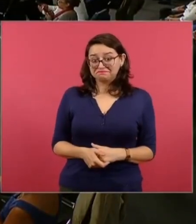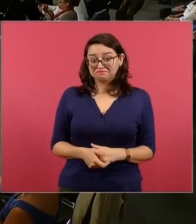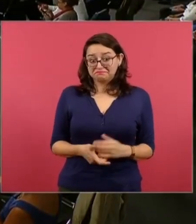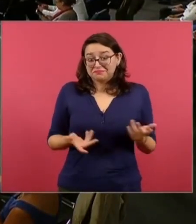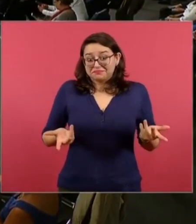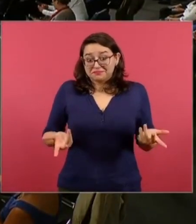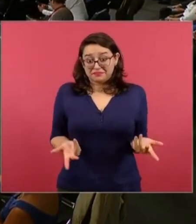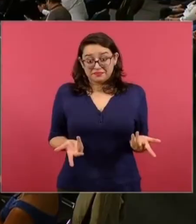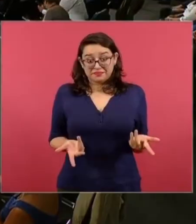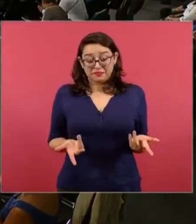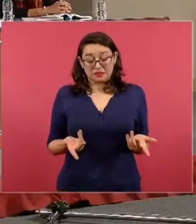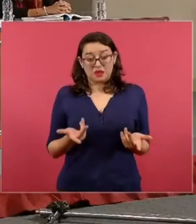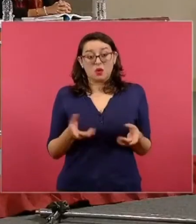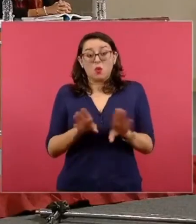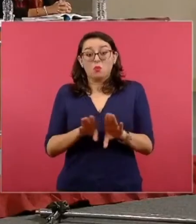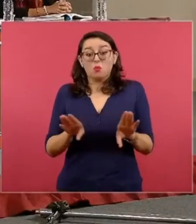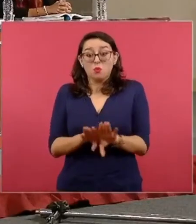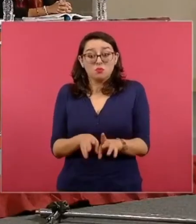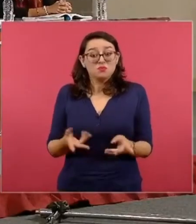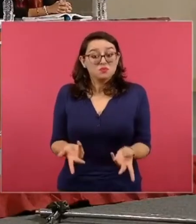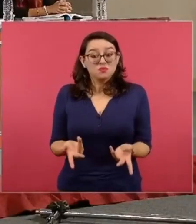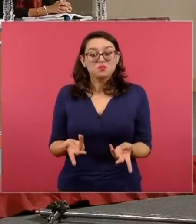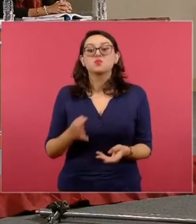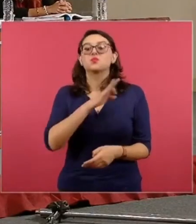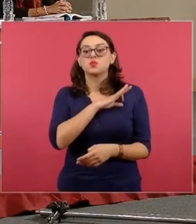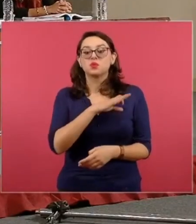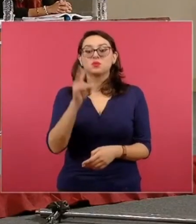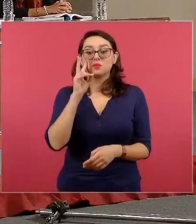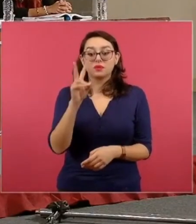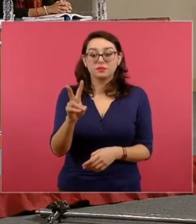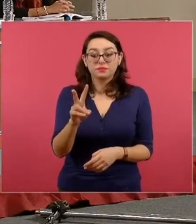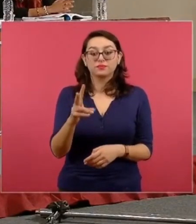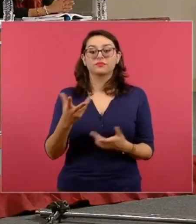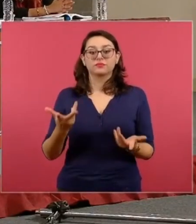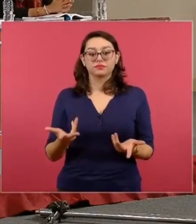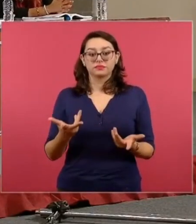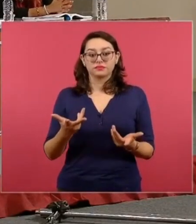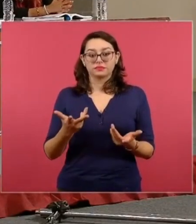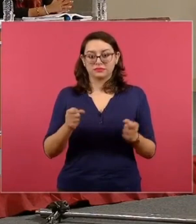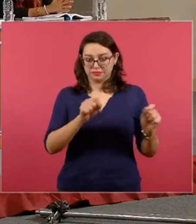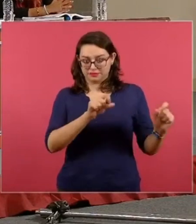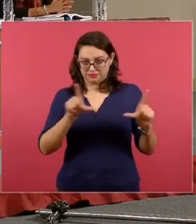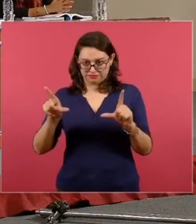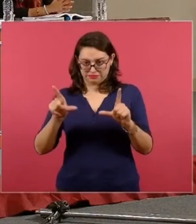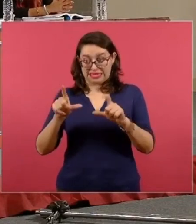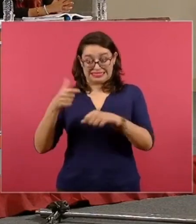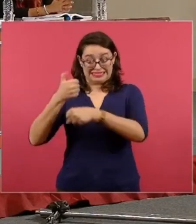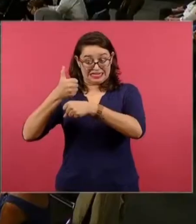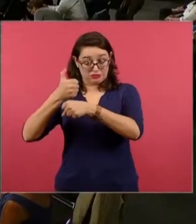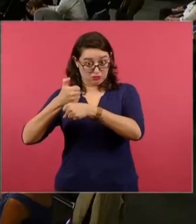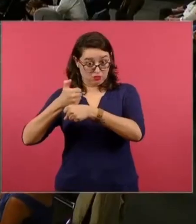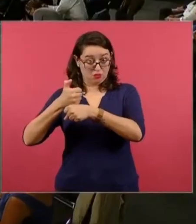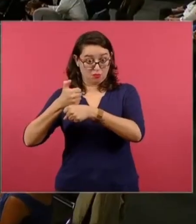página, viene un cuadrito donde se aprecia, esto es sexto grado, pongamos el de primero, adelante,